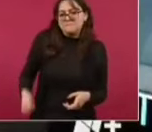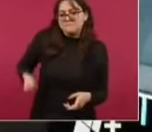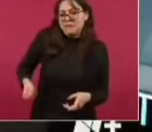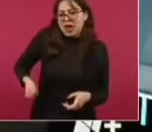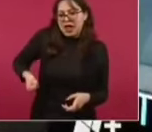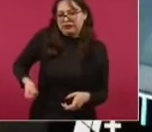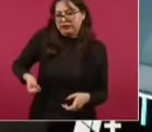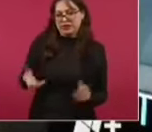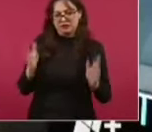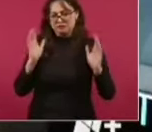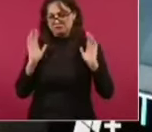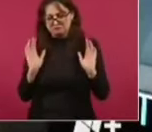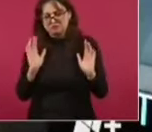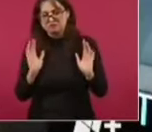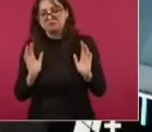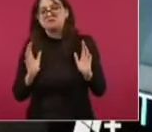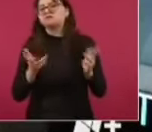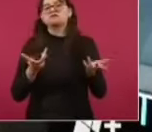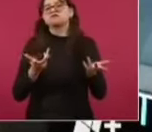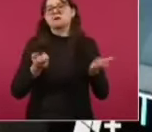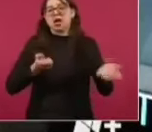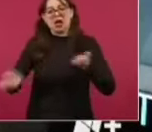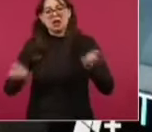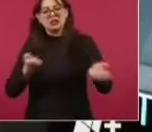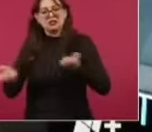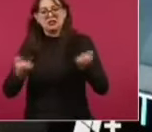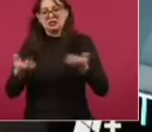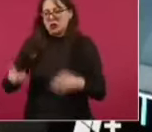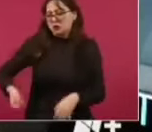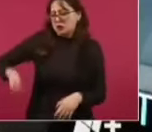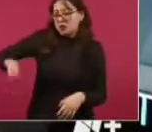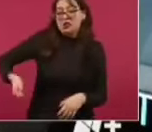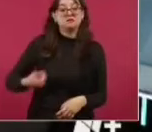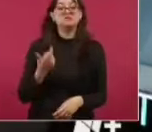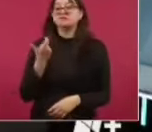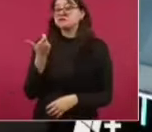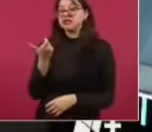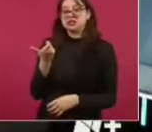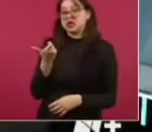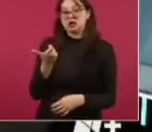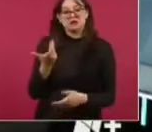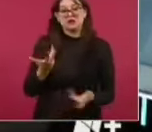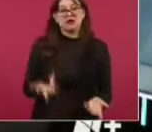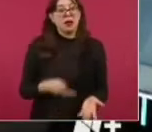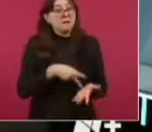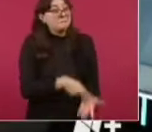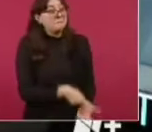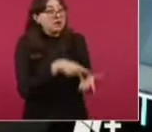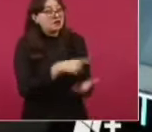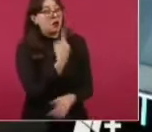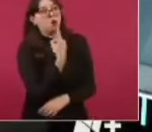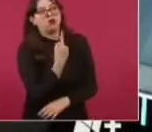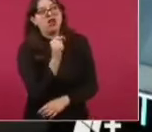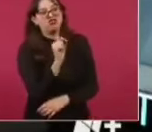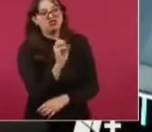que es como la maleta que se lleva a un gimnasio. No cabe. Bueno, nada más no cabe, pesa una tonelada.